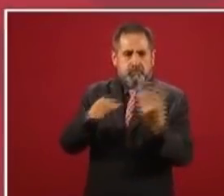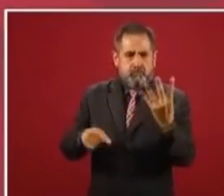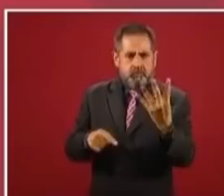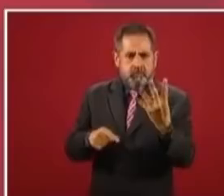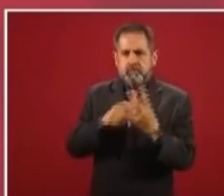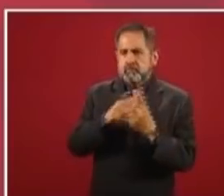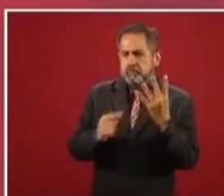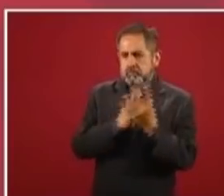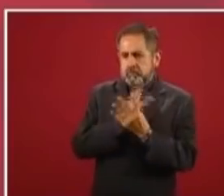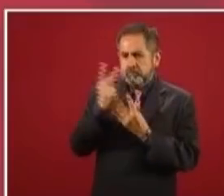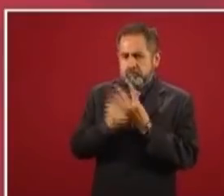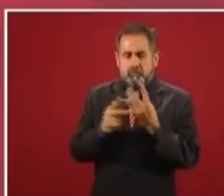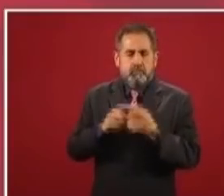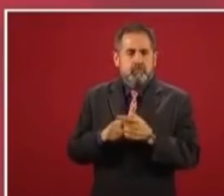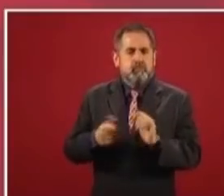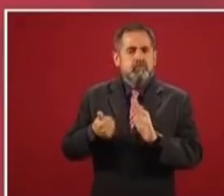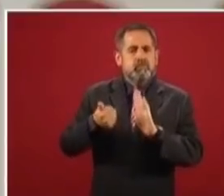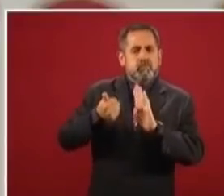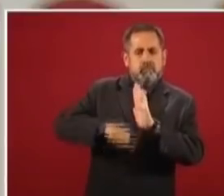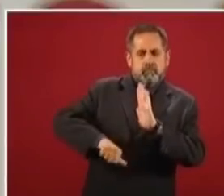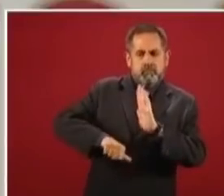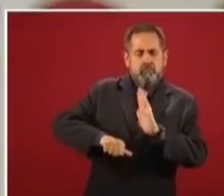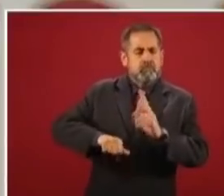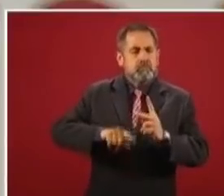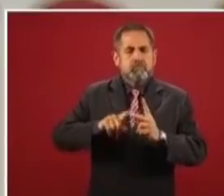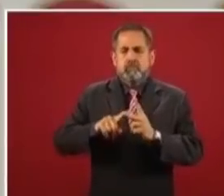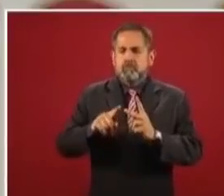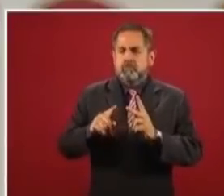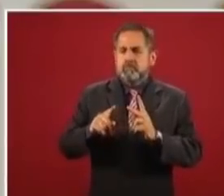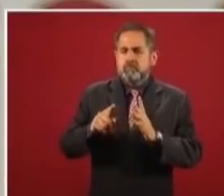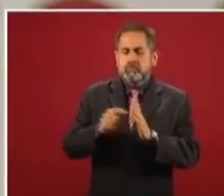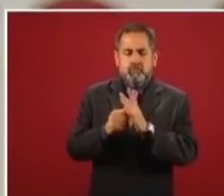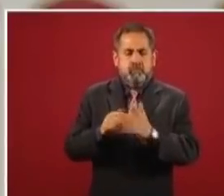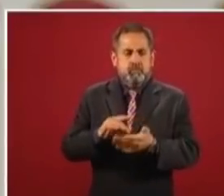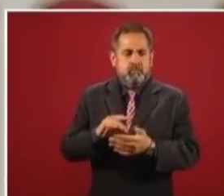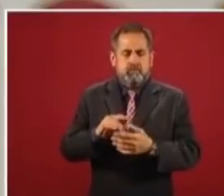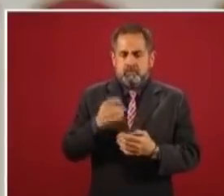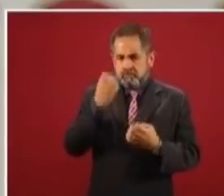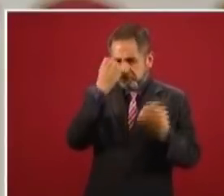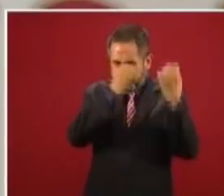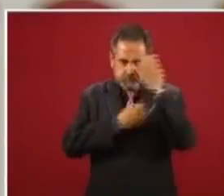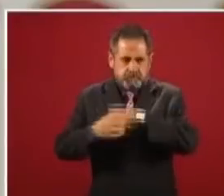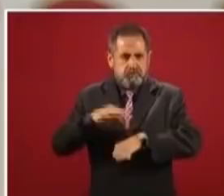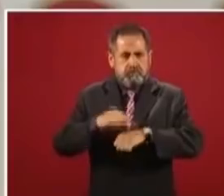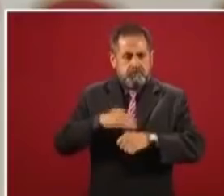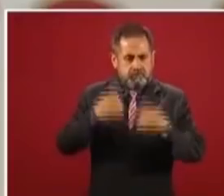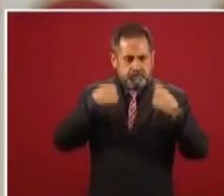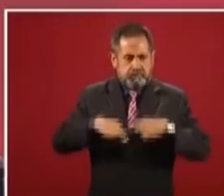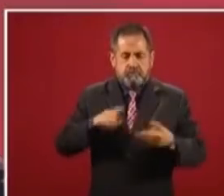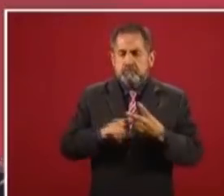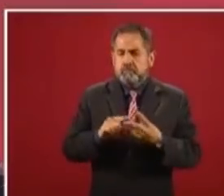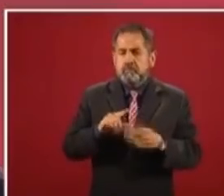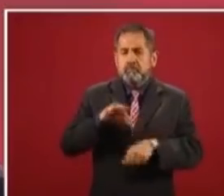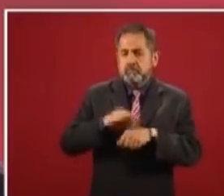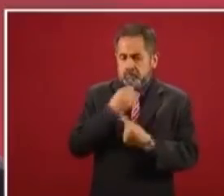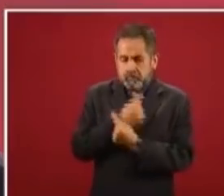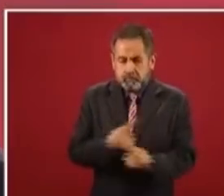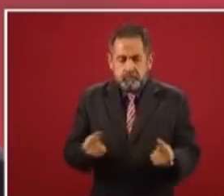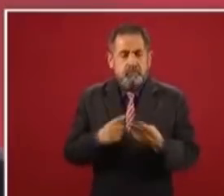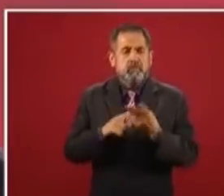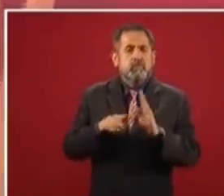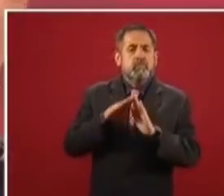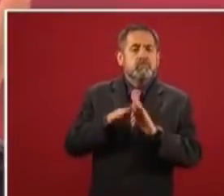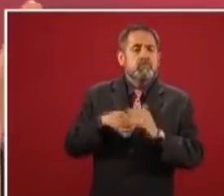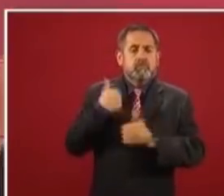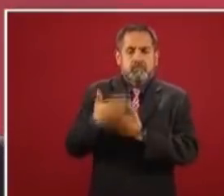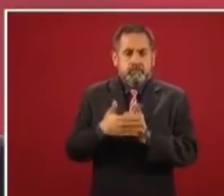el programa, cirugía, medicina interna, pediatría y ginecobstetricia,